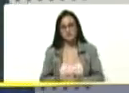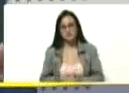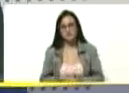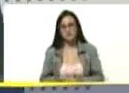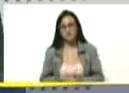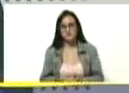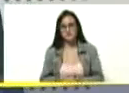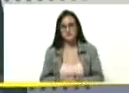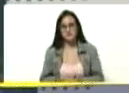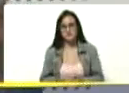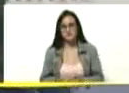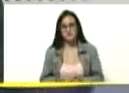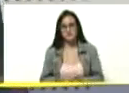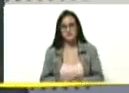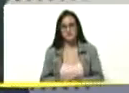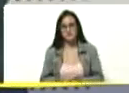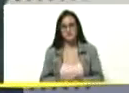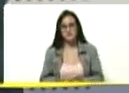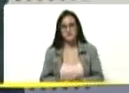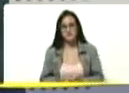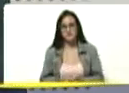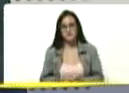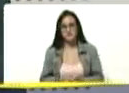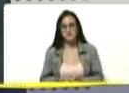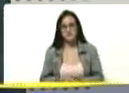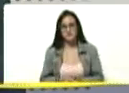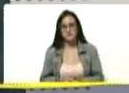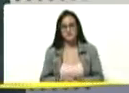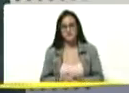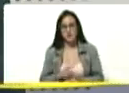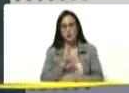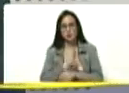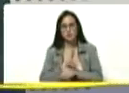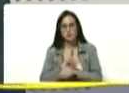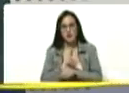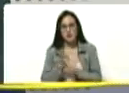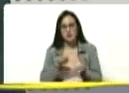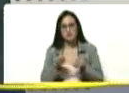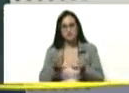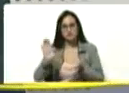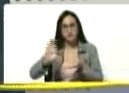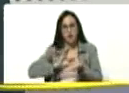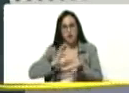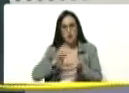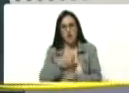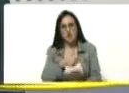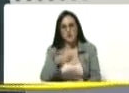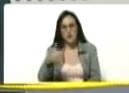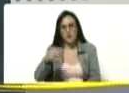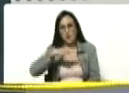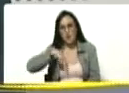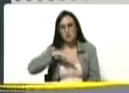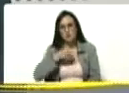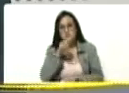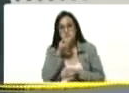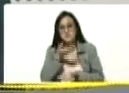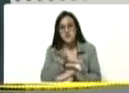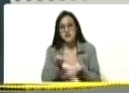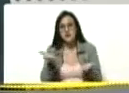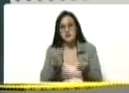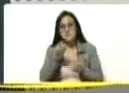Using the resources that we have for the greater good. Utilizando los recursos que poseemos cada uno de nosotros para el bien y